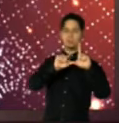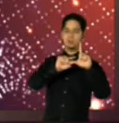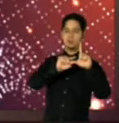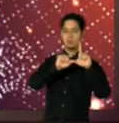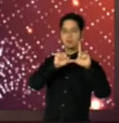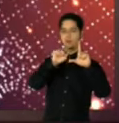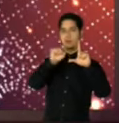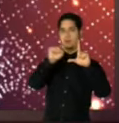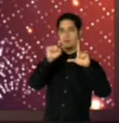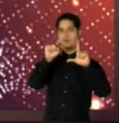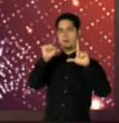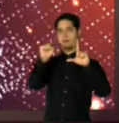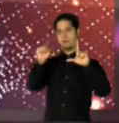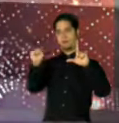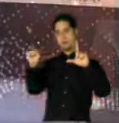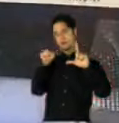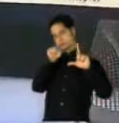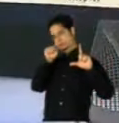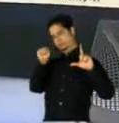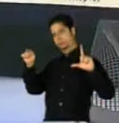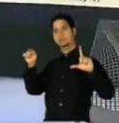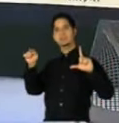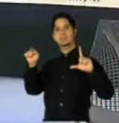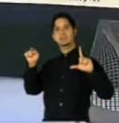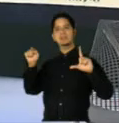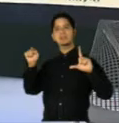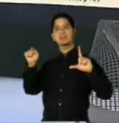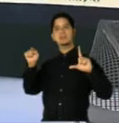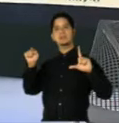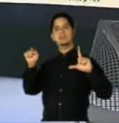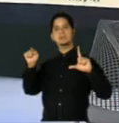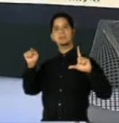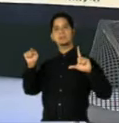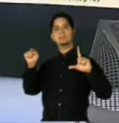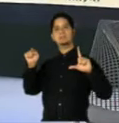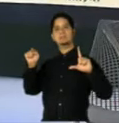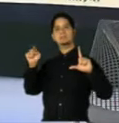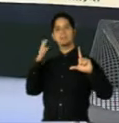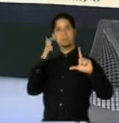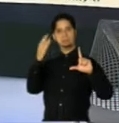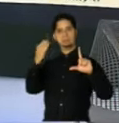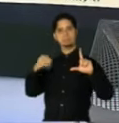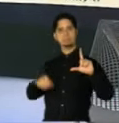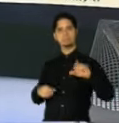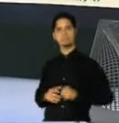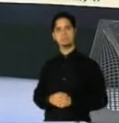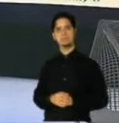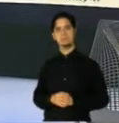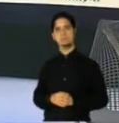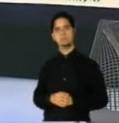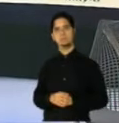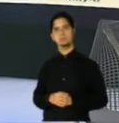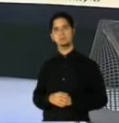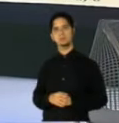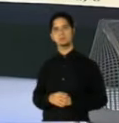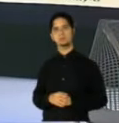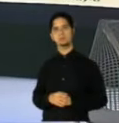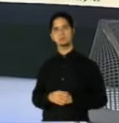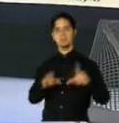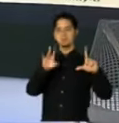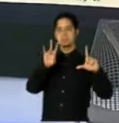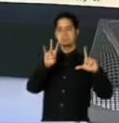o en un modelo logístico también que empiece a ir más arriba la curva, miren cómo va. Tendríamos aquí unos